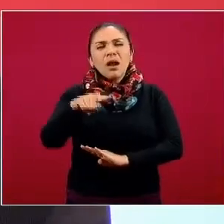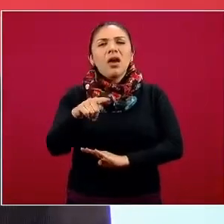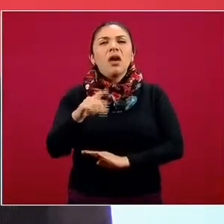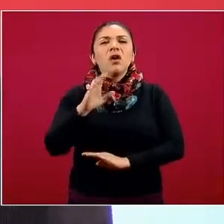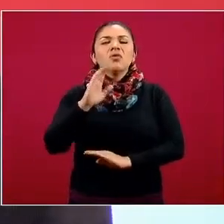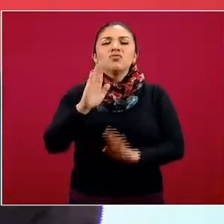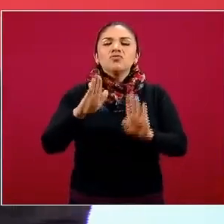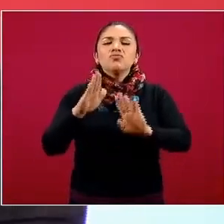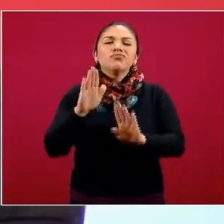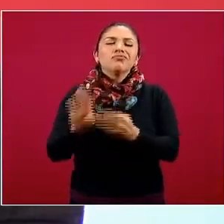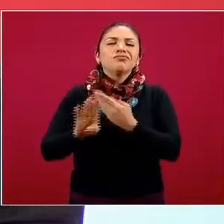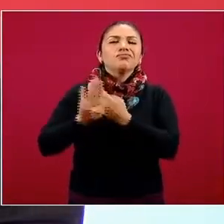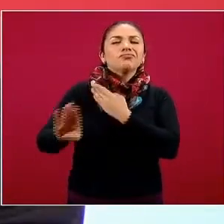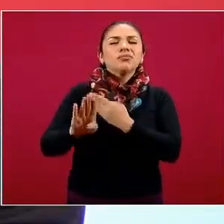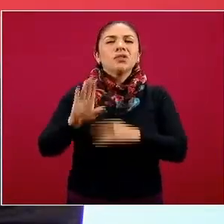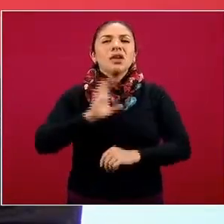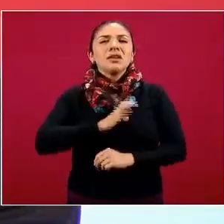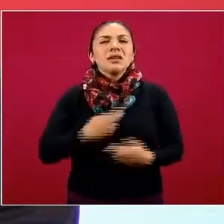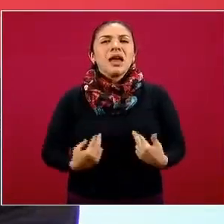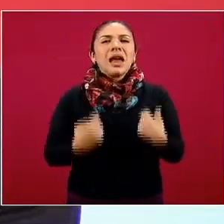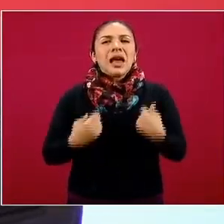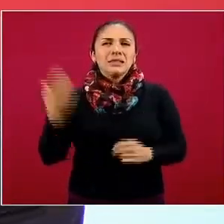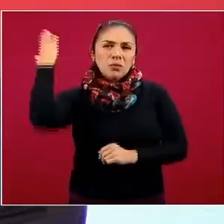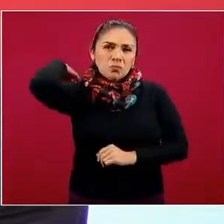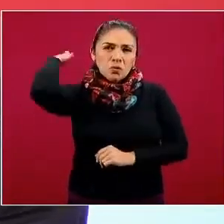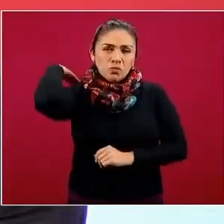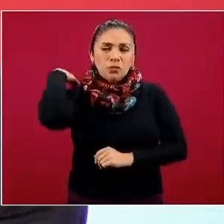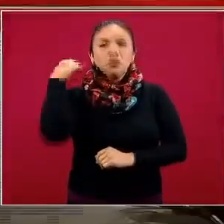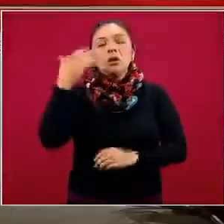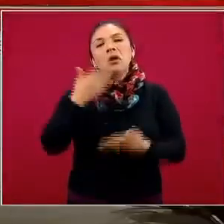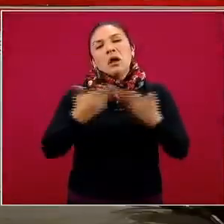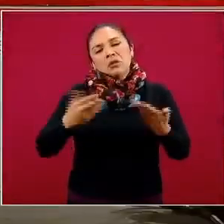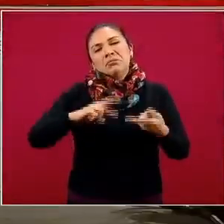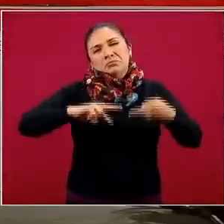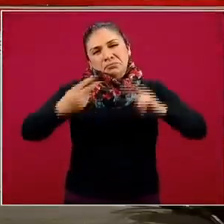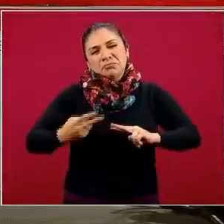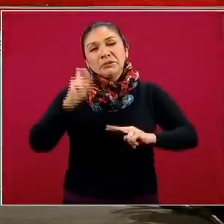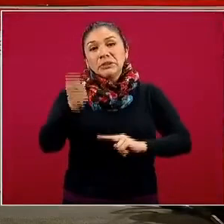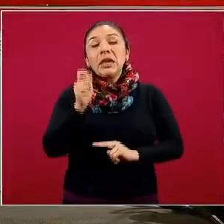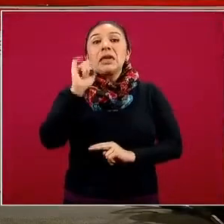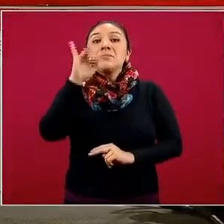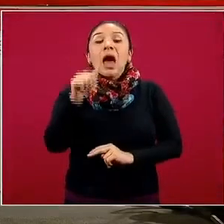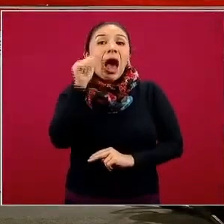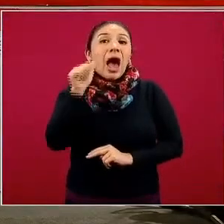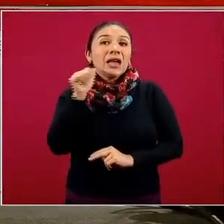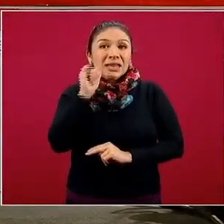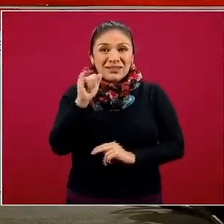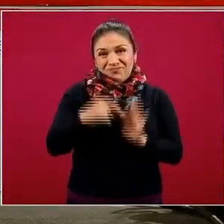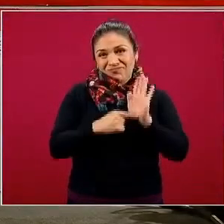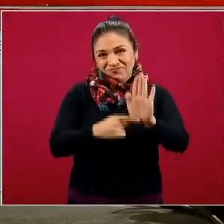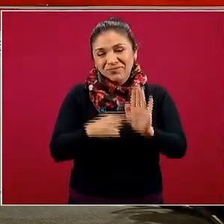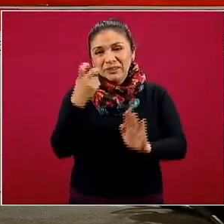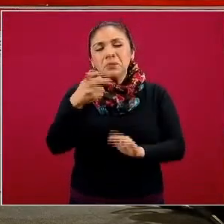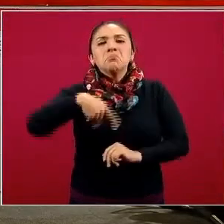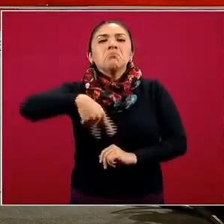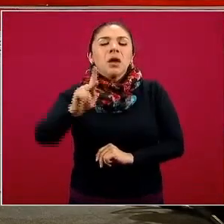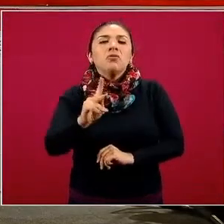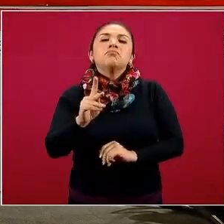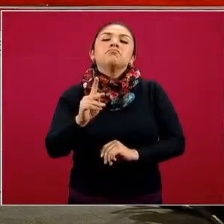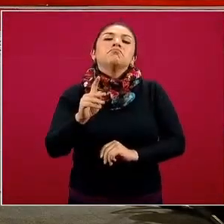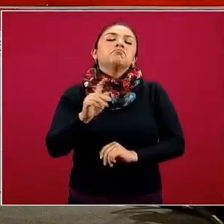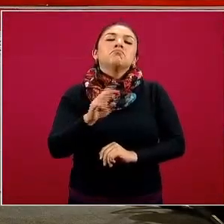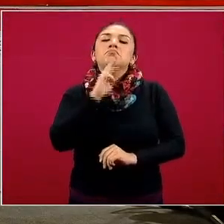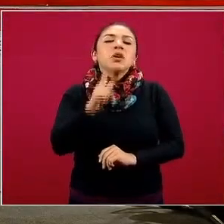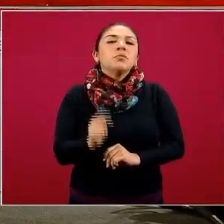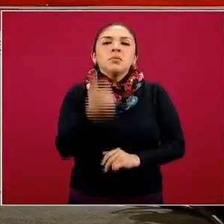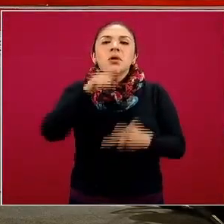el Cáncer de Pulmón. Invertimos el orden de presentaciones, esto lo íbamos a presentar ayer, pero quisimos arrancar con